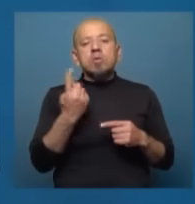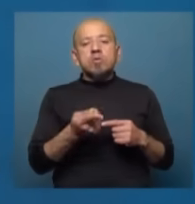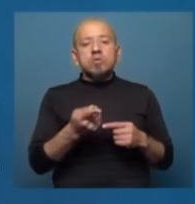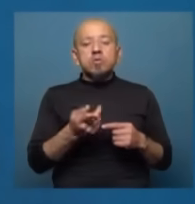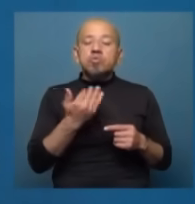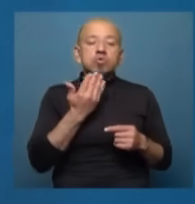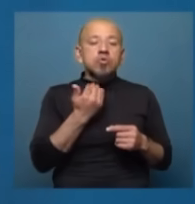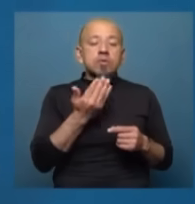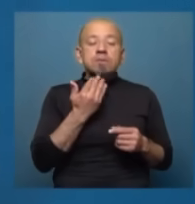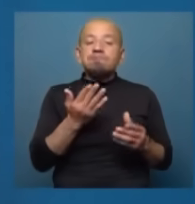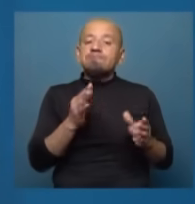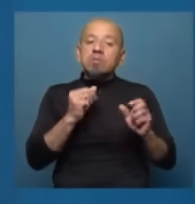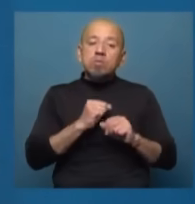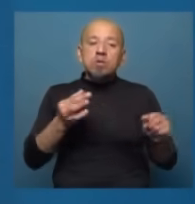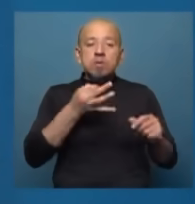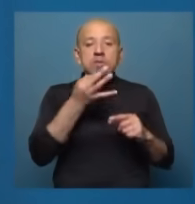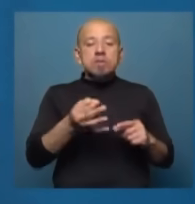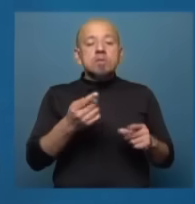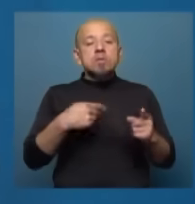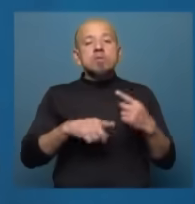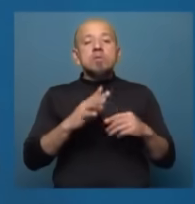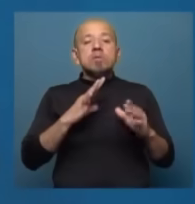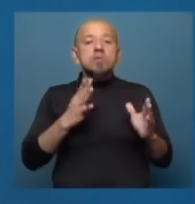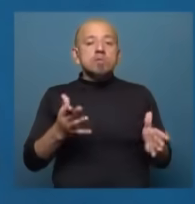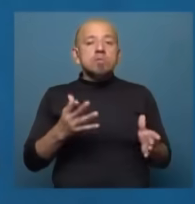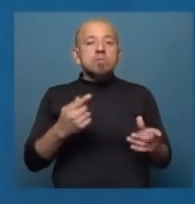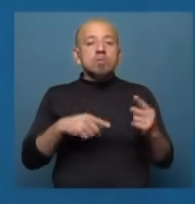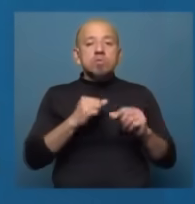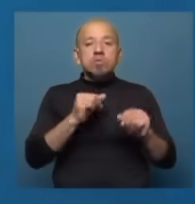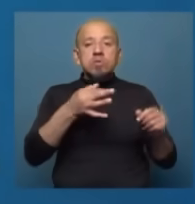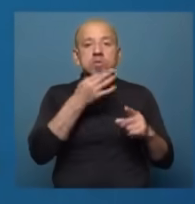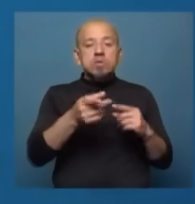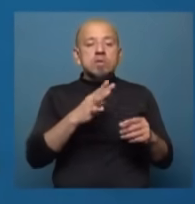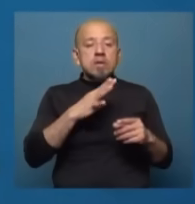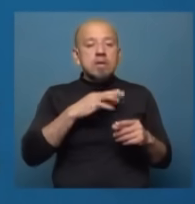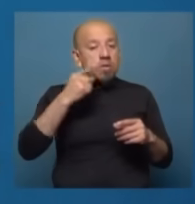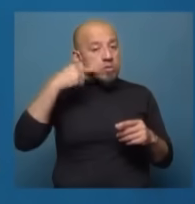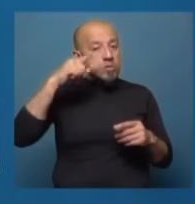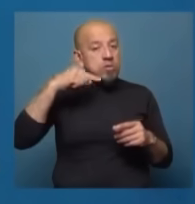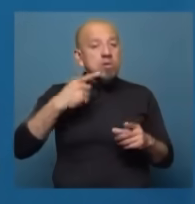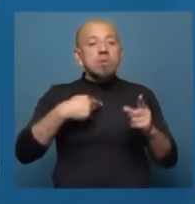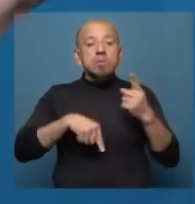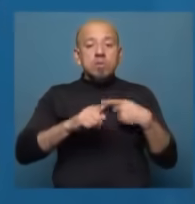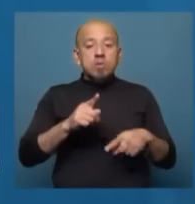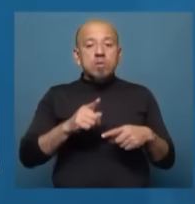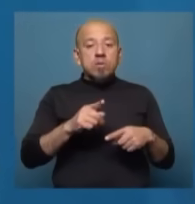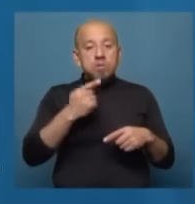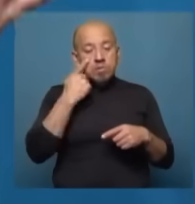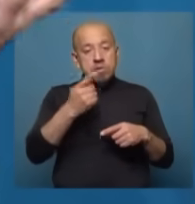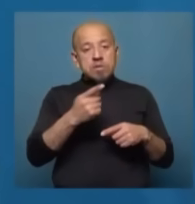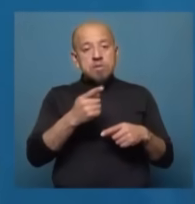sé no puedo decir capaz son malas decisiones pero no puedo decir que tienen intencionalidades pero cuando miras